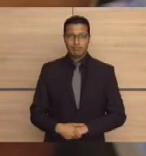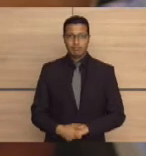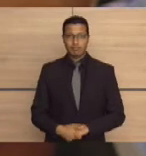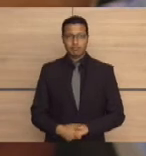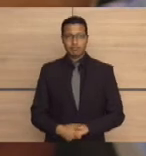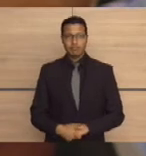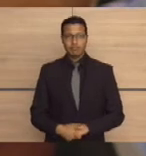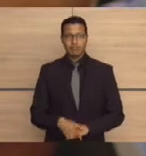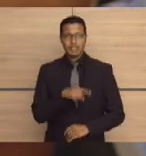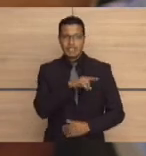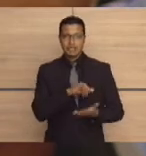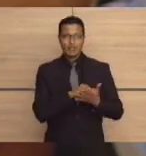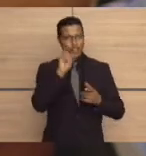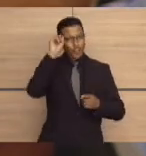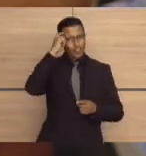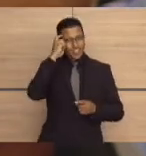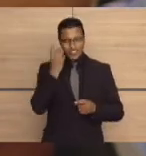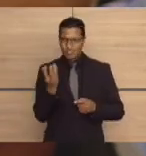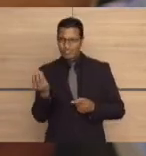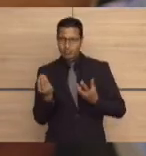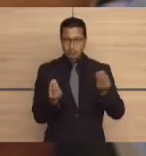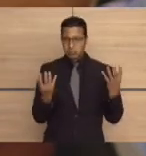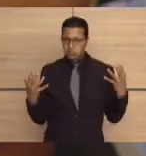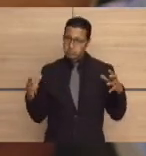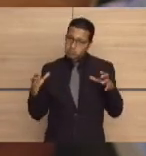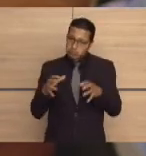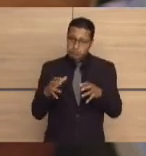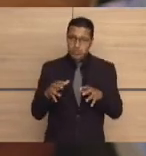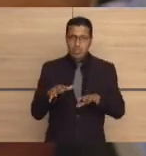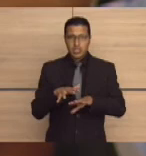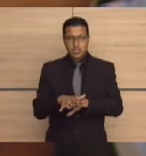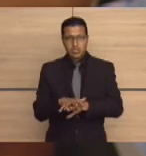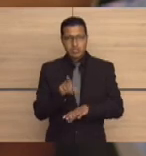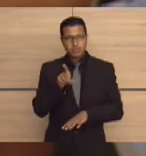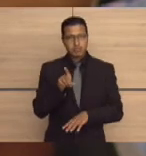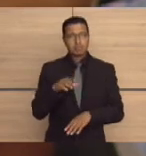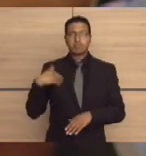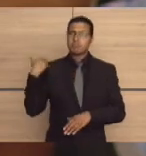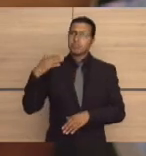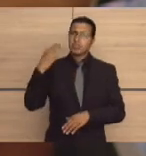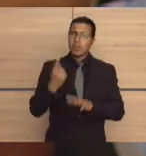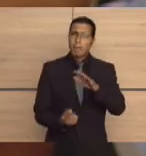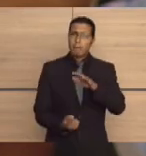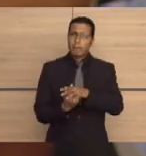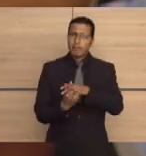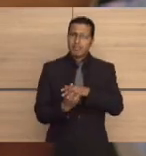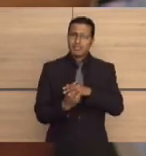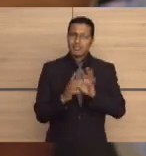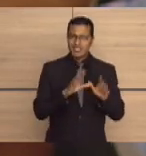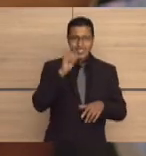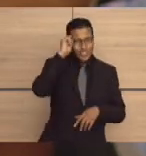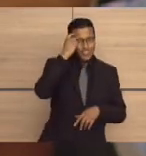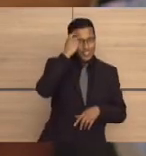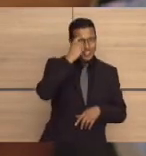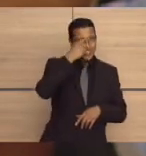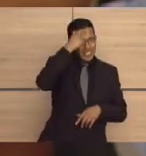Se fundaron esas gobernaciones, se fundó una extraña gobernación que después, la de Cartagena, que fundó